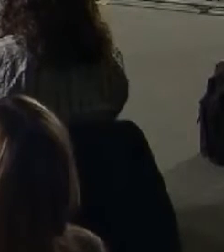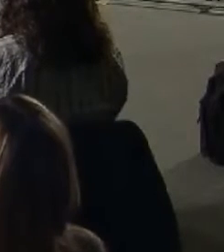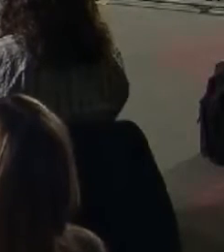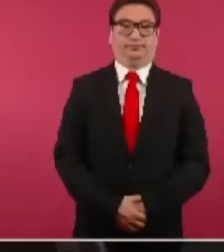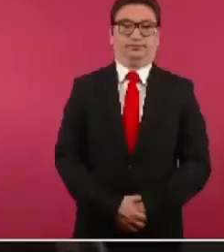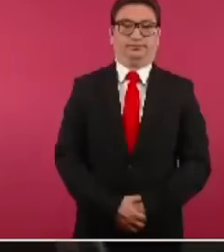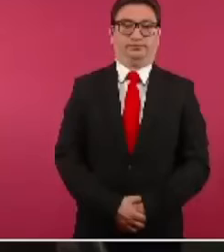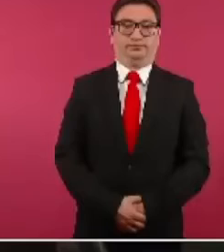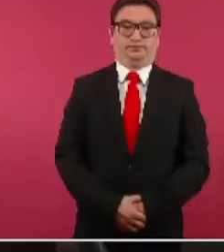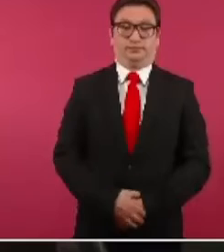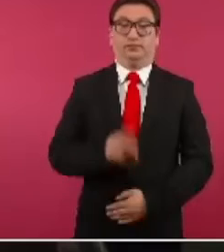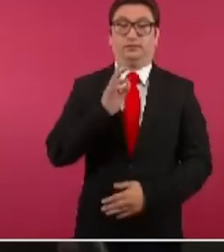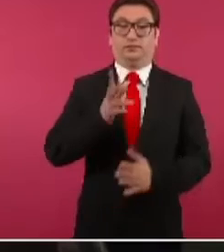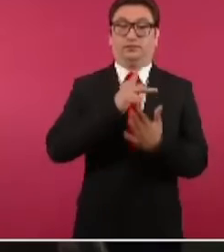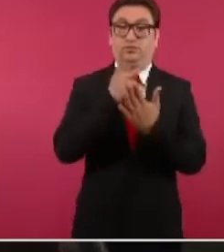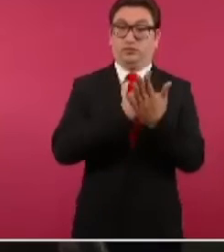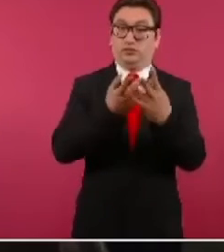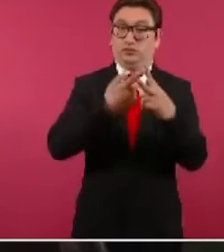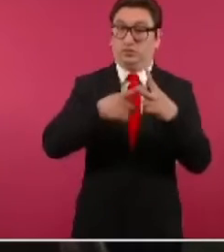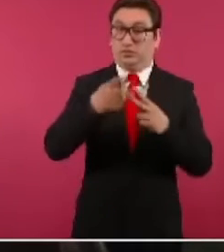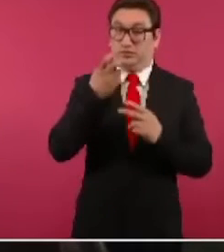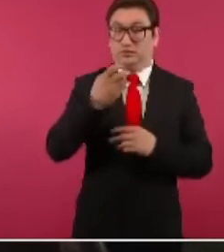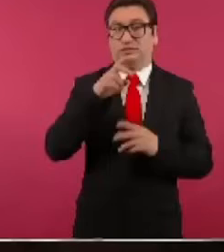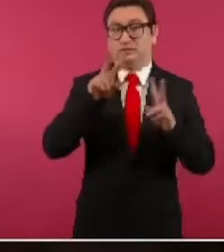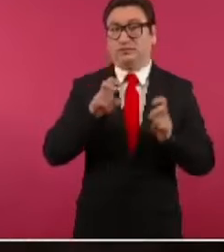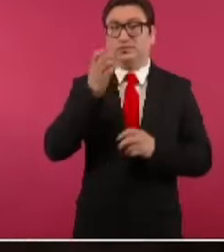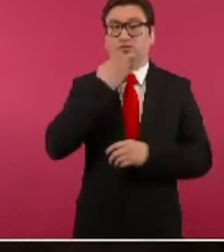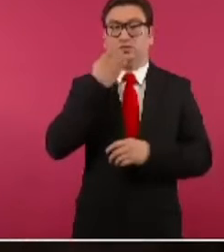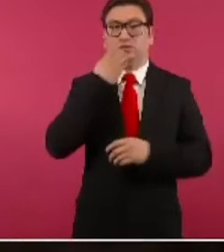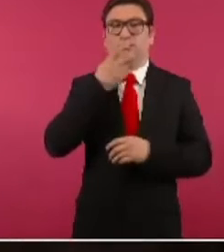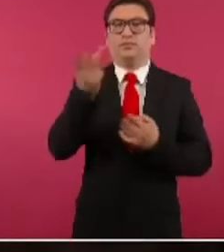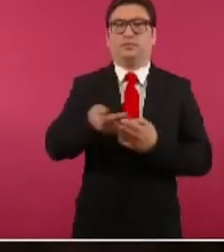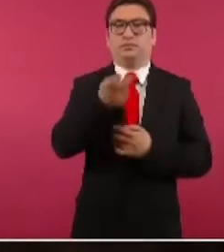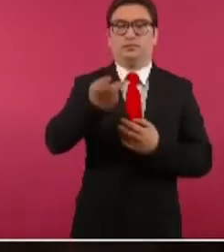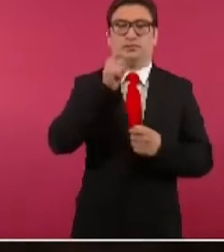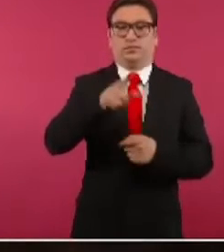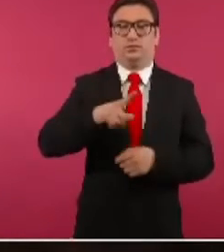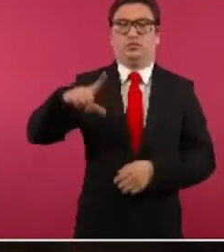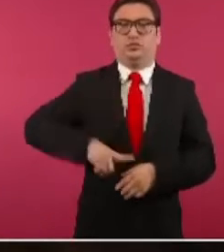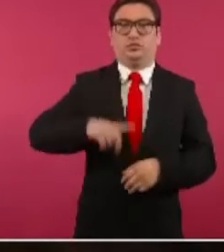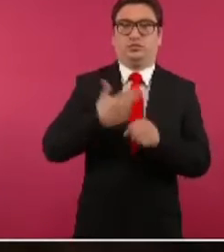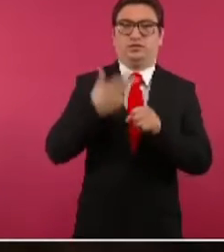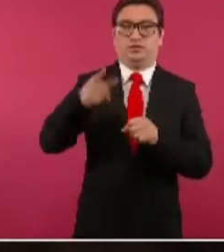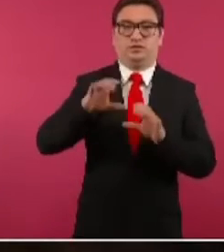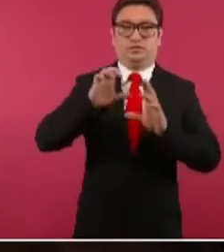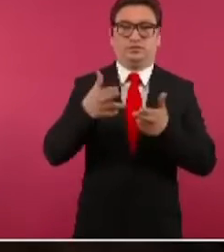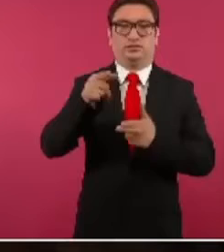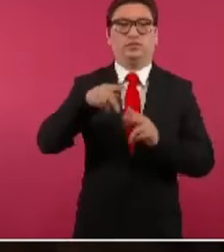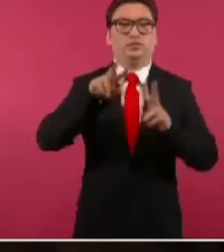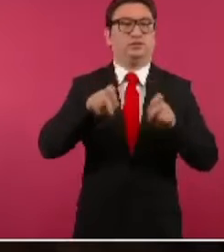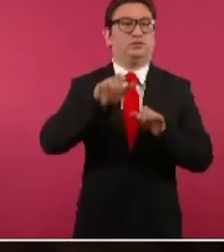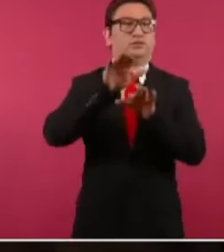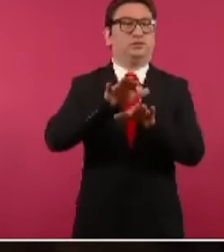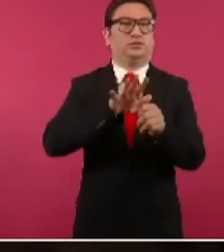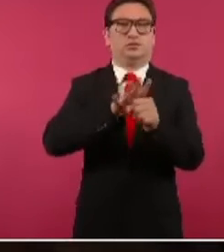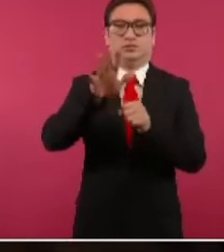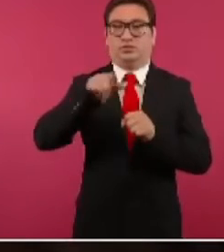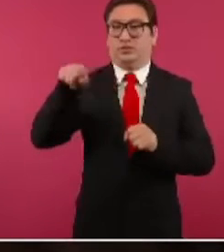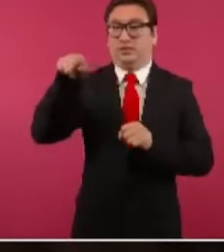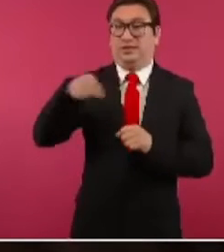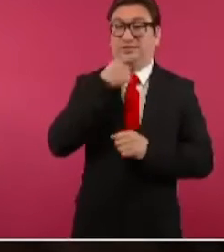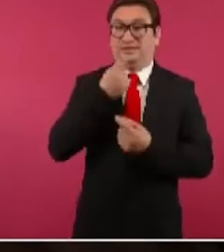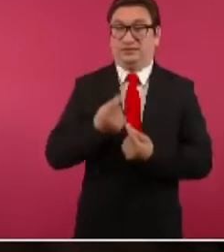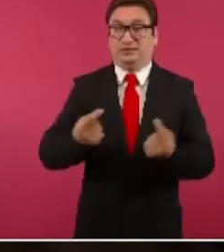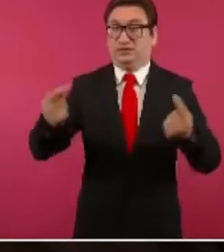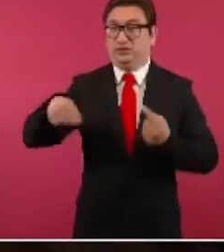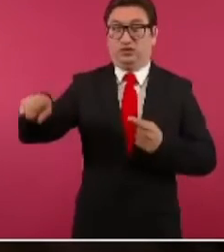marcha ese programa. Y hablando de escuelas, también preguntarle qué le dijo el gobernador de Chiapas sobre el tema de la intoxicación